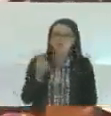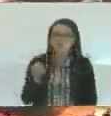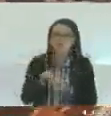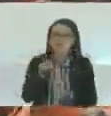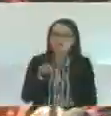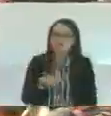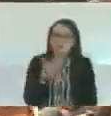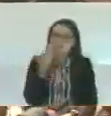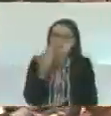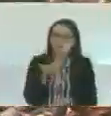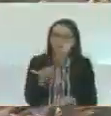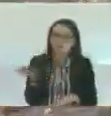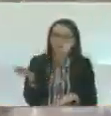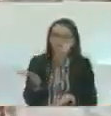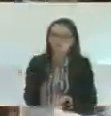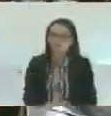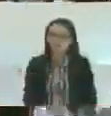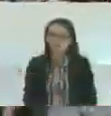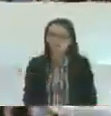Venezuela!